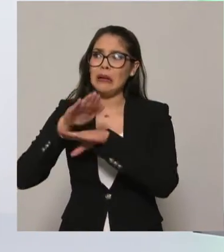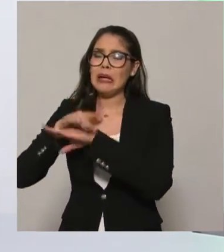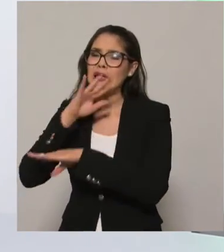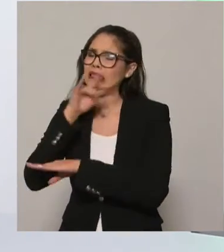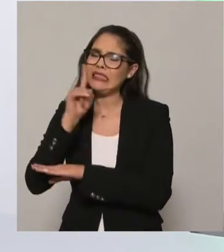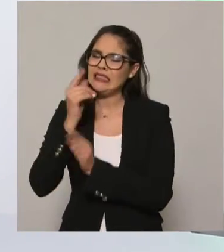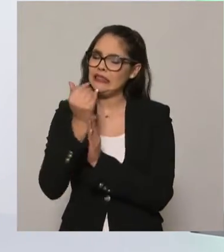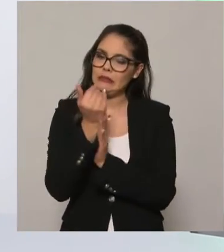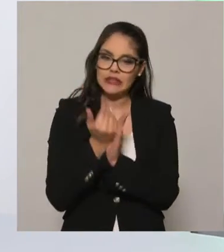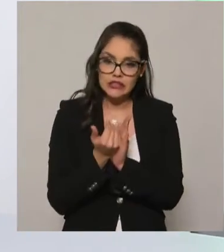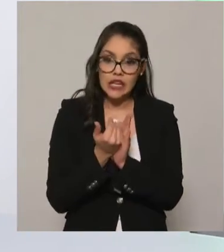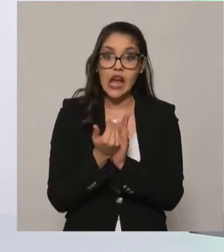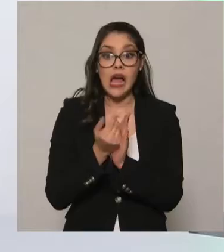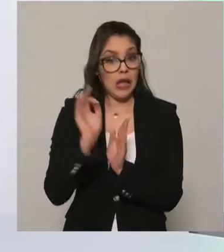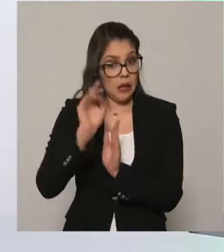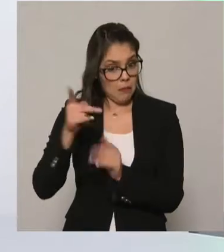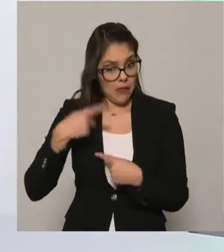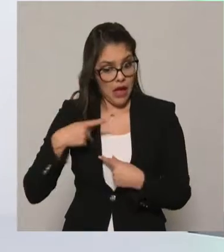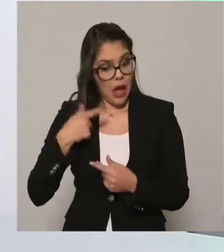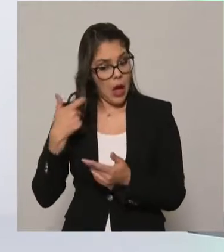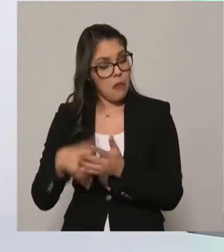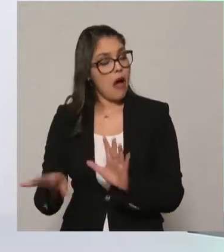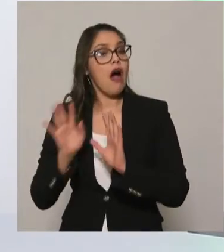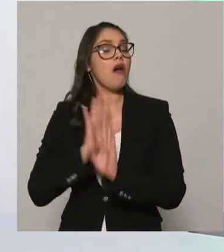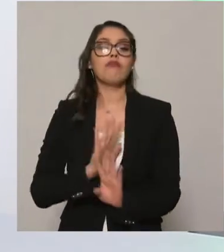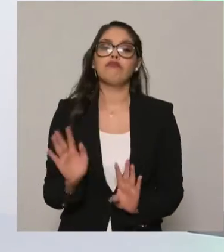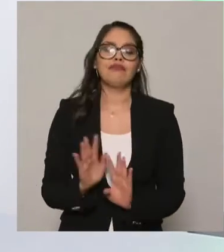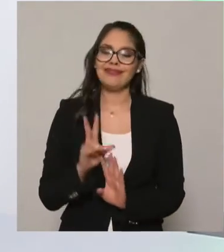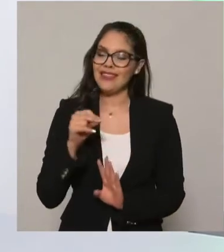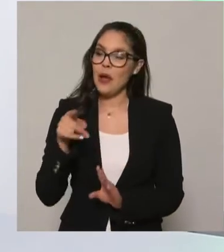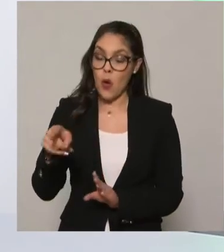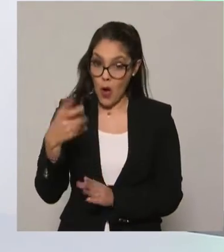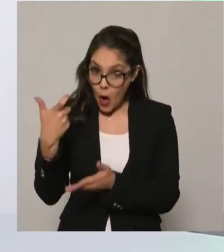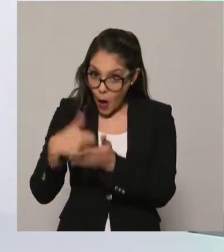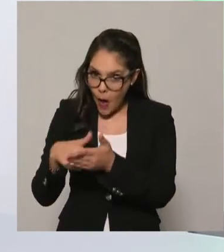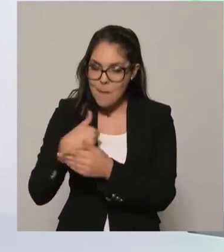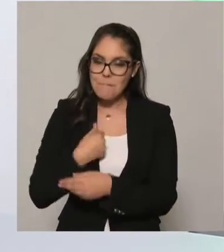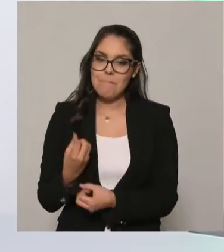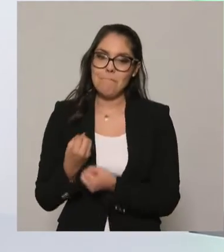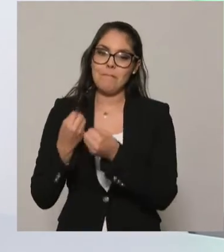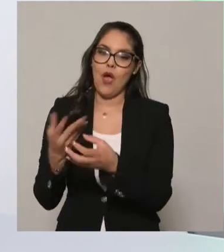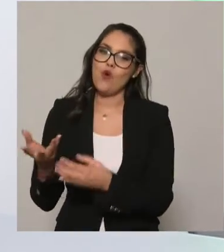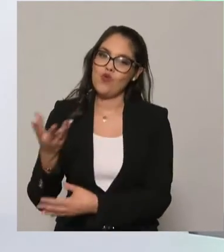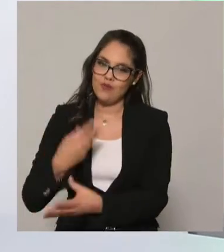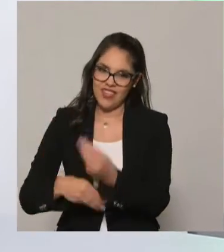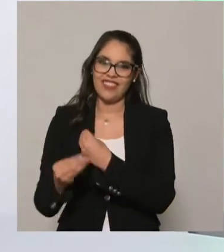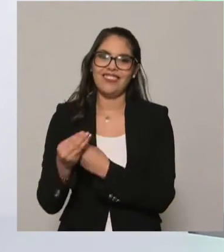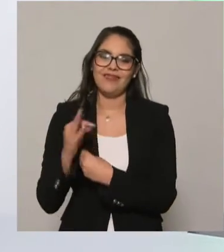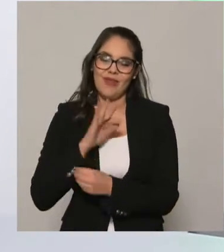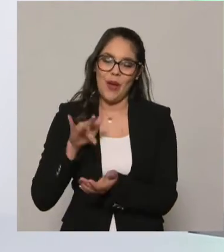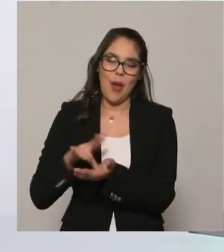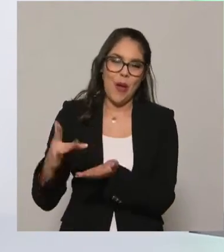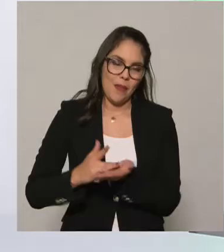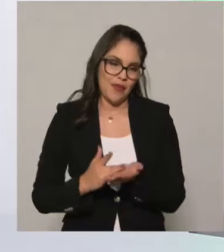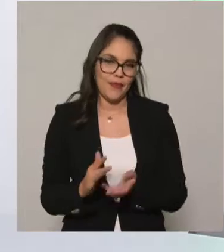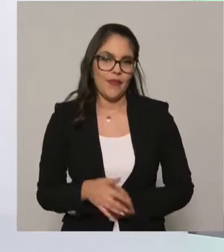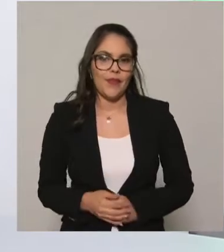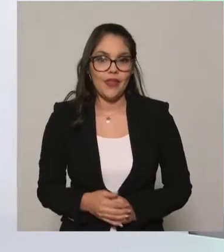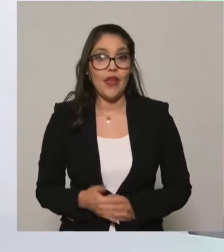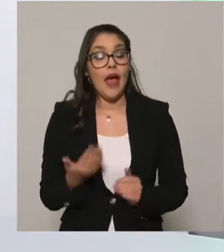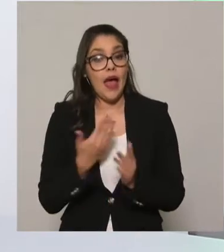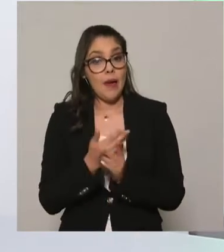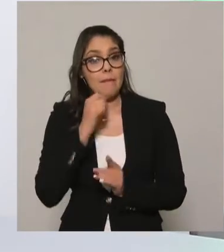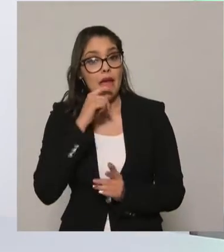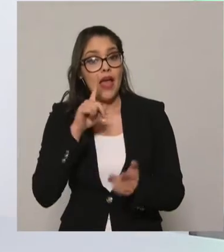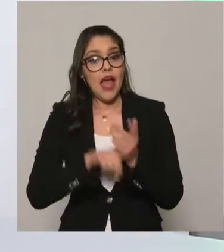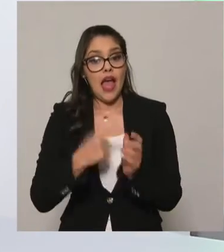tipo de beneficios para quienes adquieran vehículos nuevos a partir del próximo año. Comentarte también que en la Gaceta Oficial de la Ciudad de